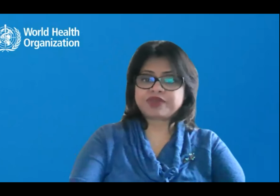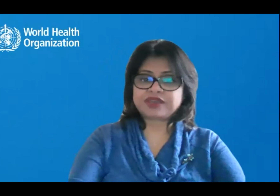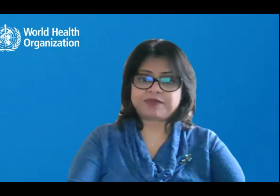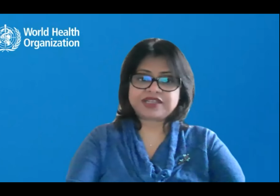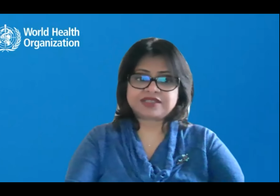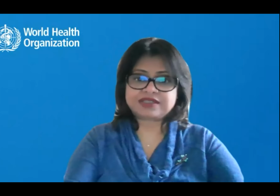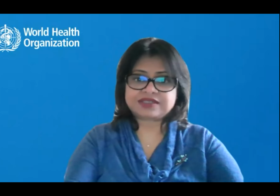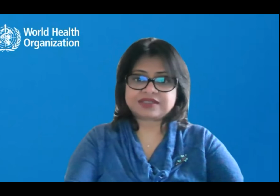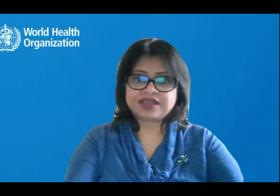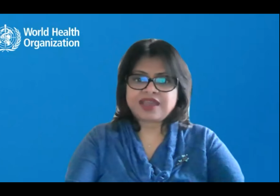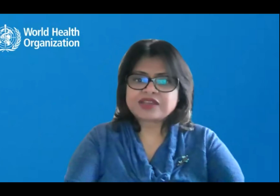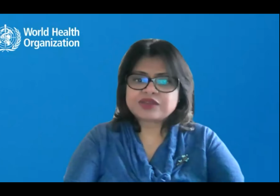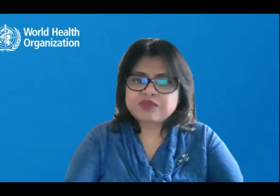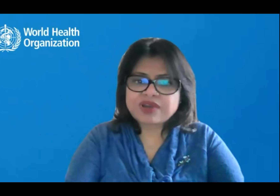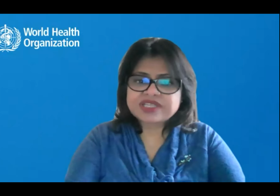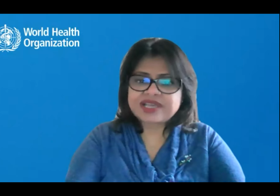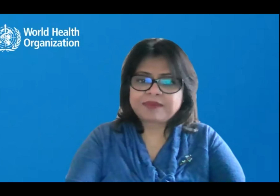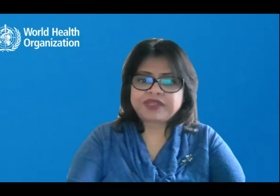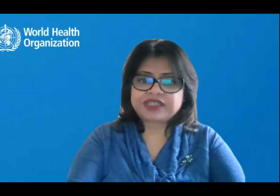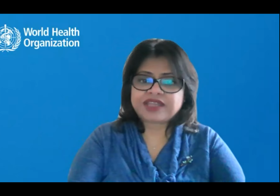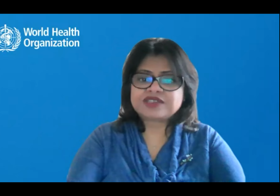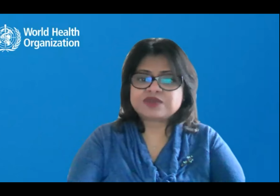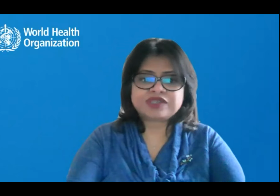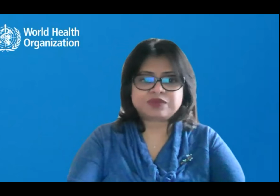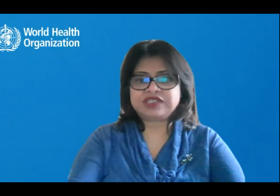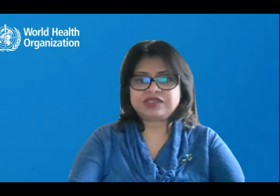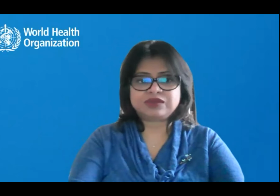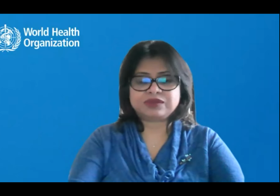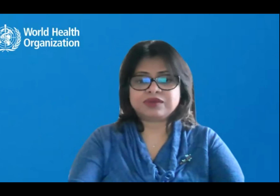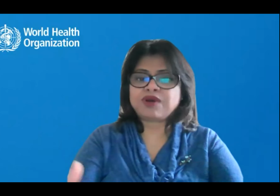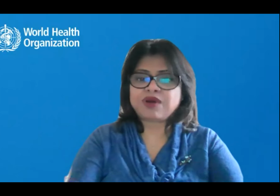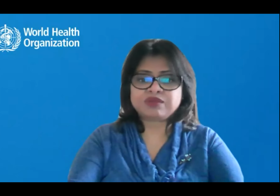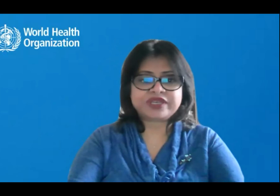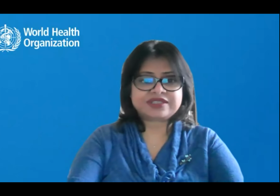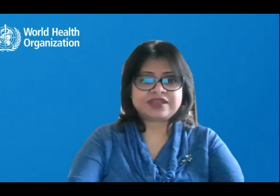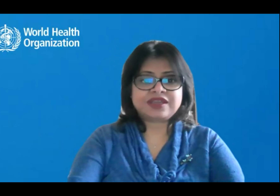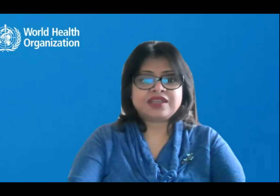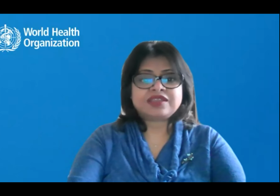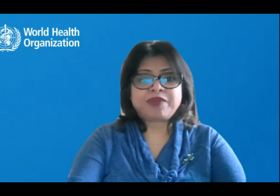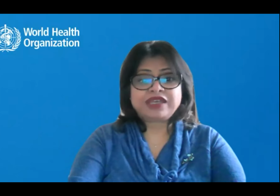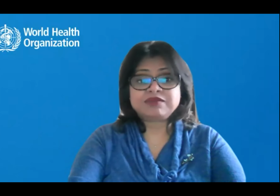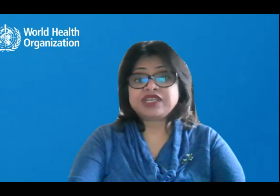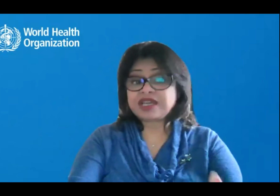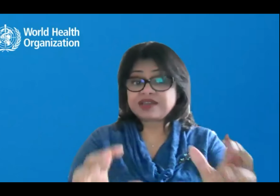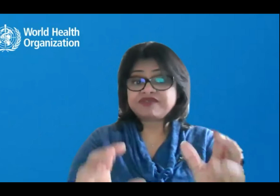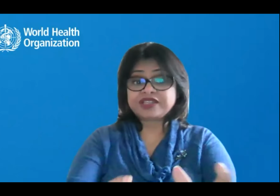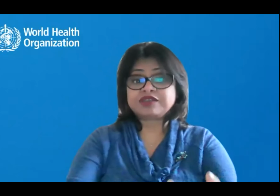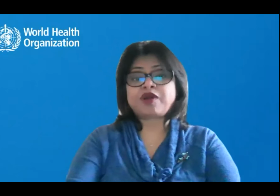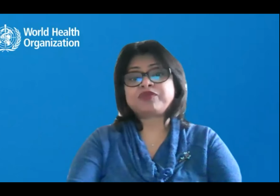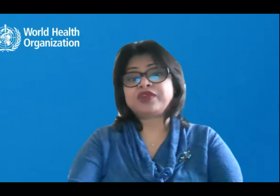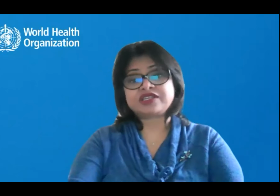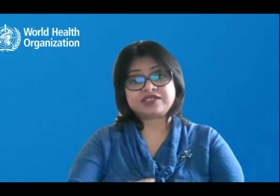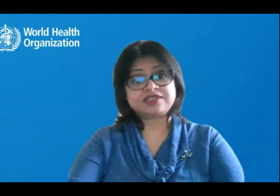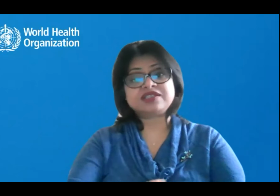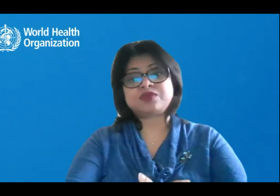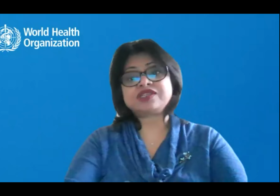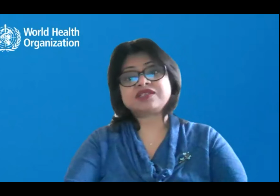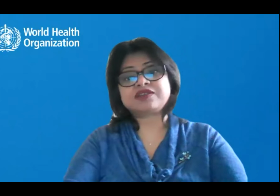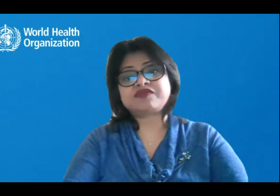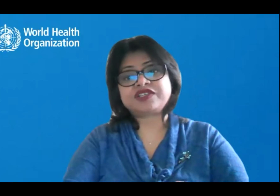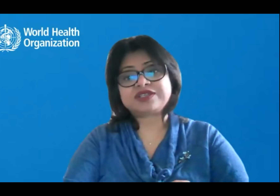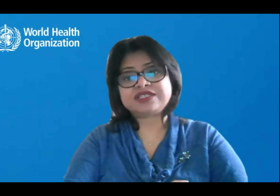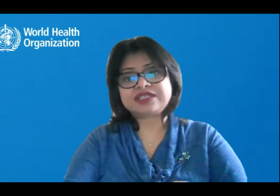la resiliencia de las comunidades, llevándolas más allá de sus capacidades. Entonces, tenemos que saber lo que está pasando siempre. La